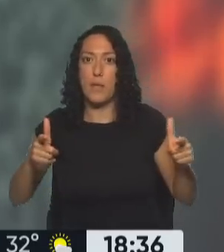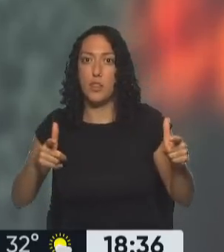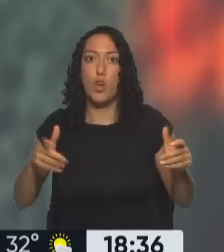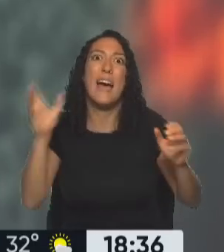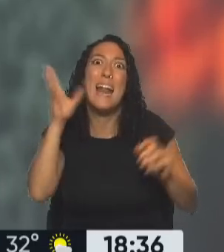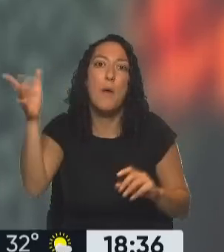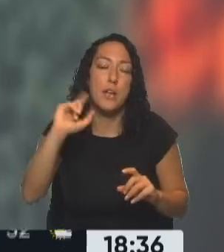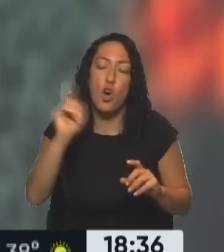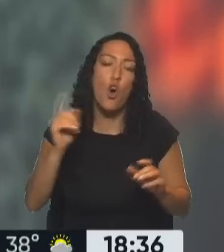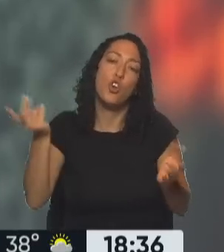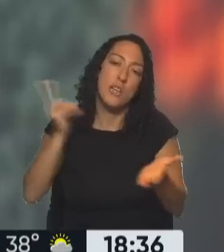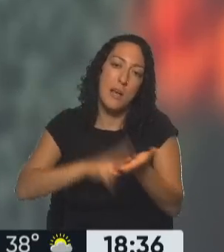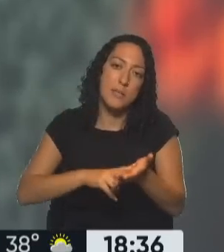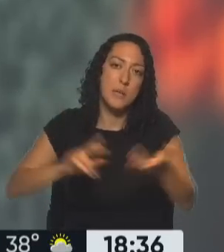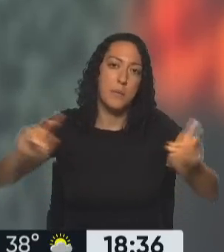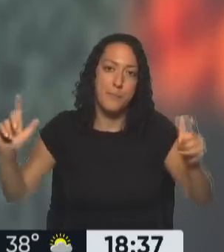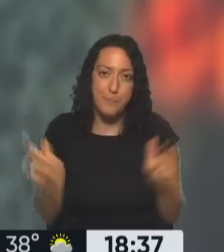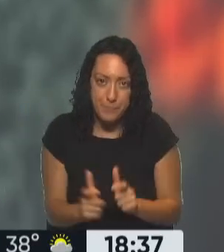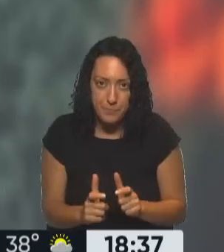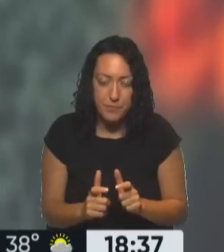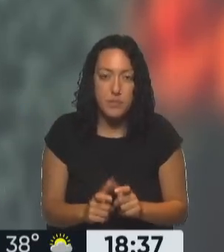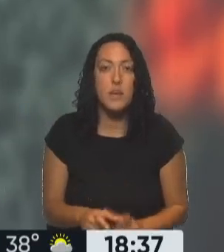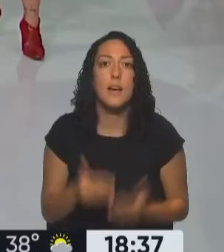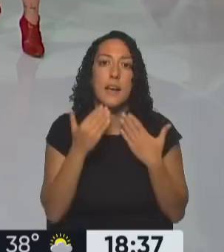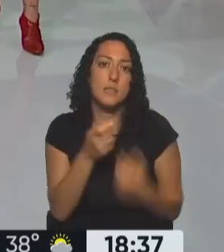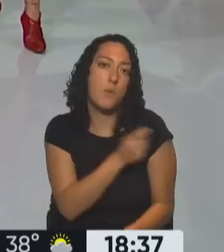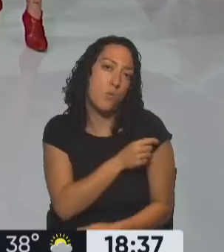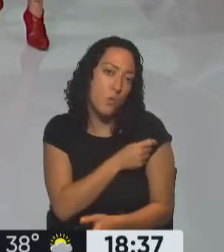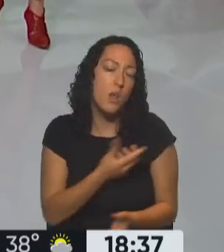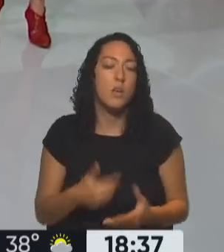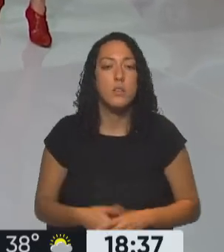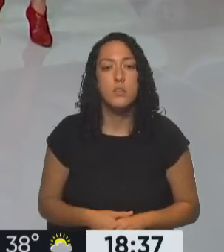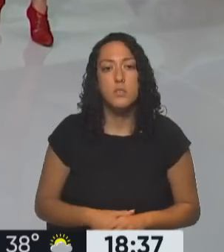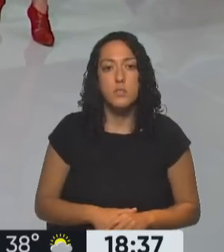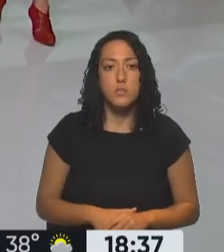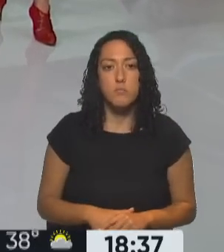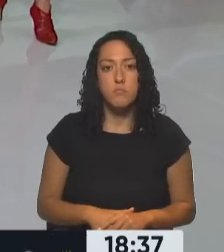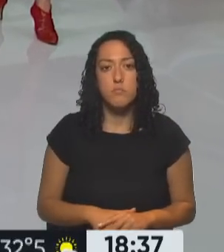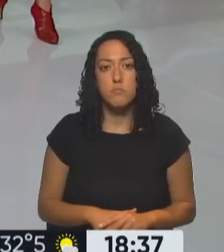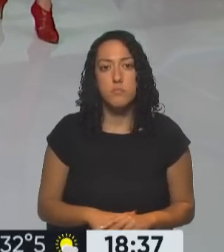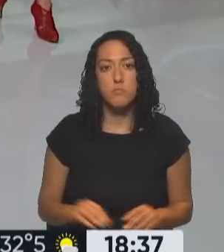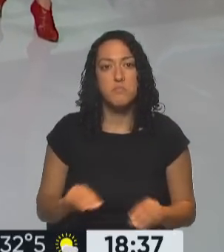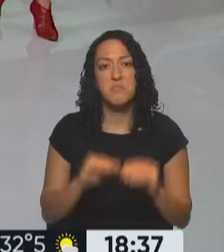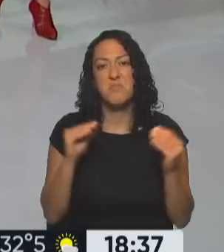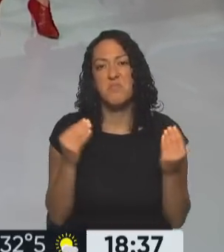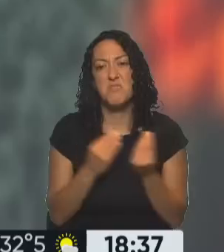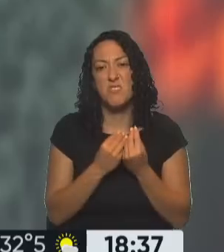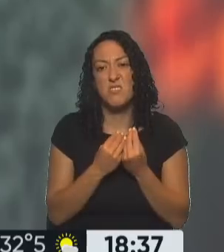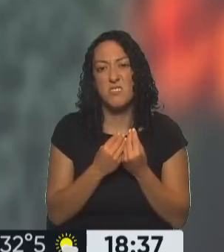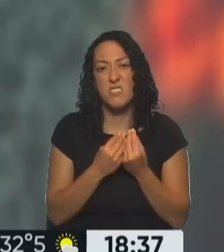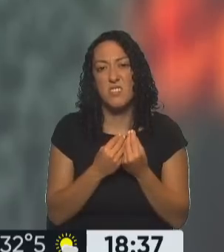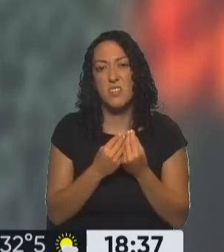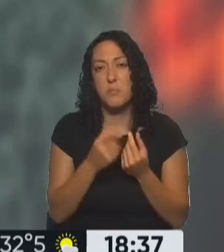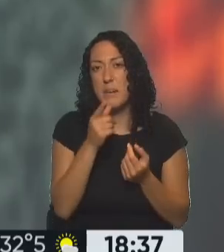está bajando nuevamente, el número que tenemos actualmente es casi insignificante. Le diría que tenemos más trabajo por